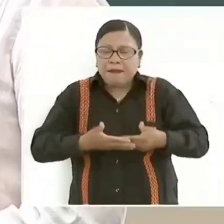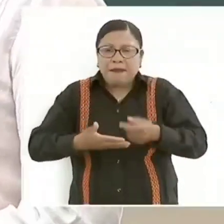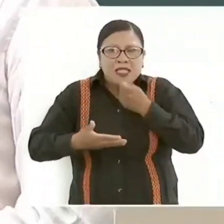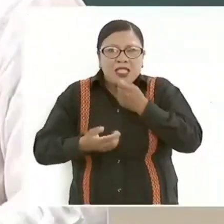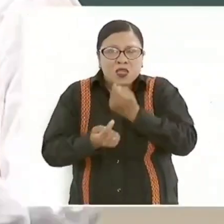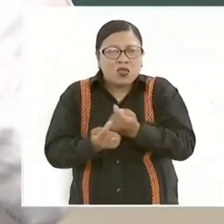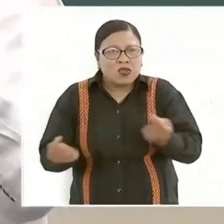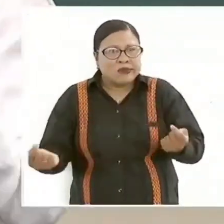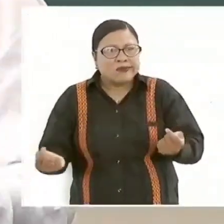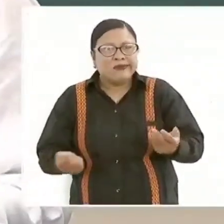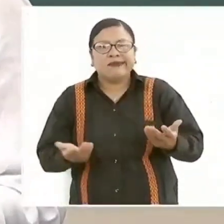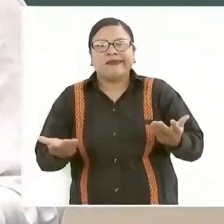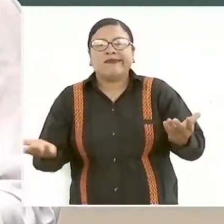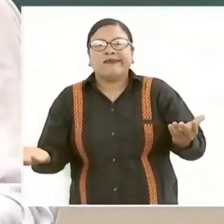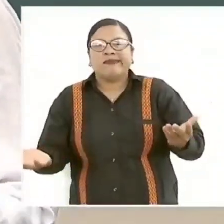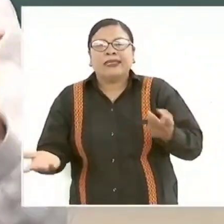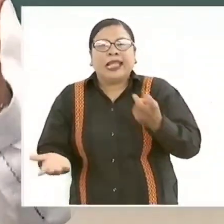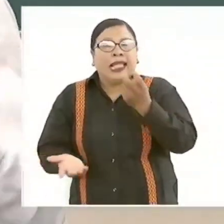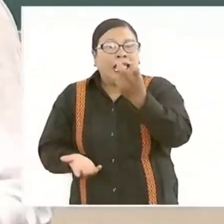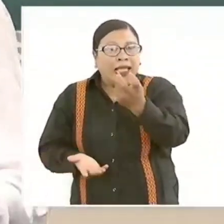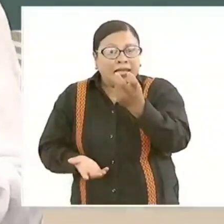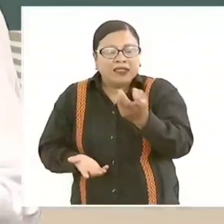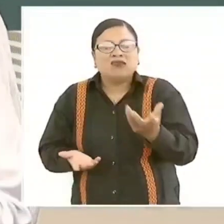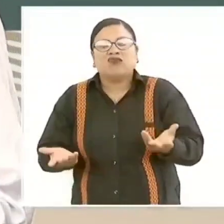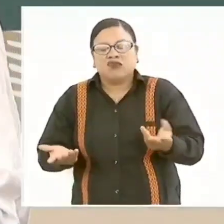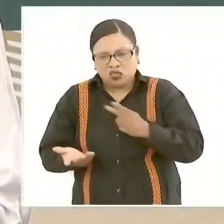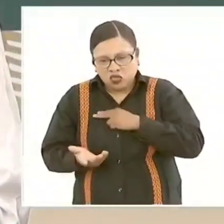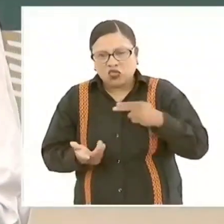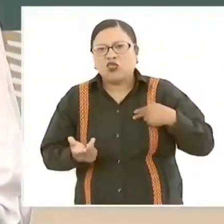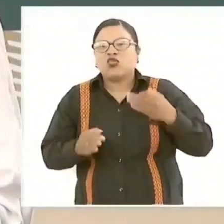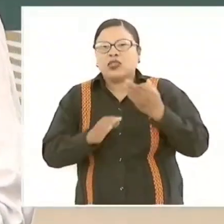Entonces, por eso estamos haciendo